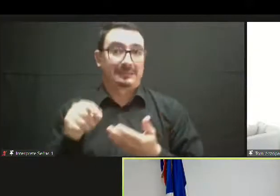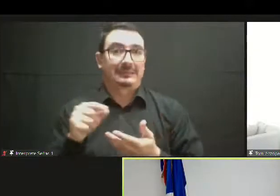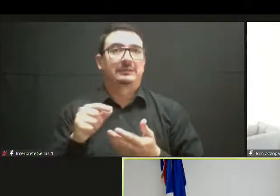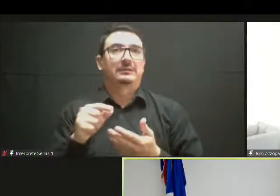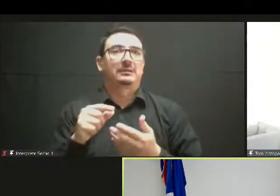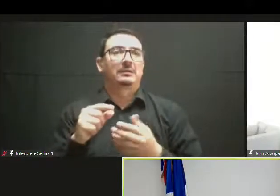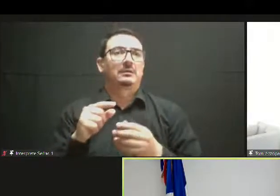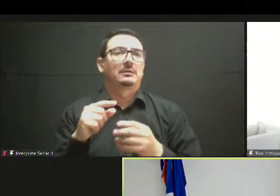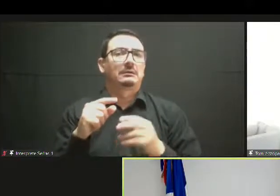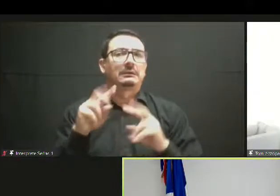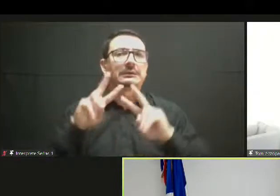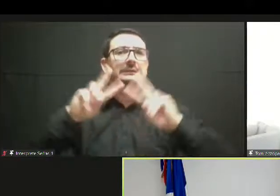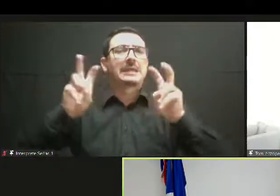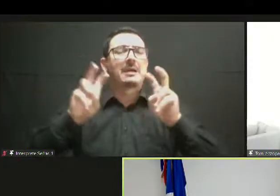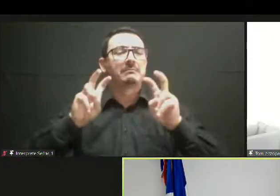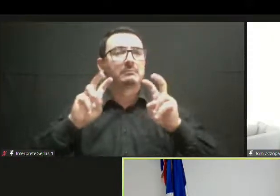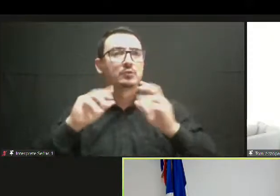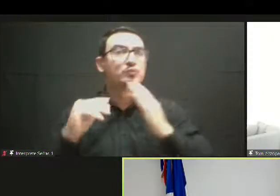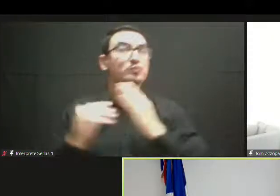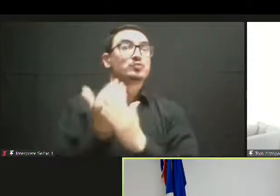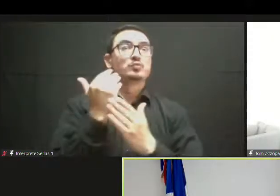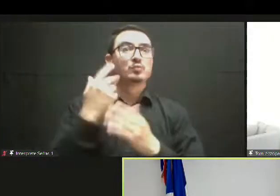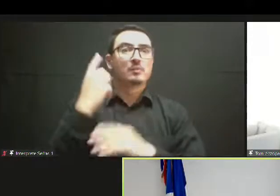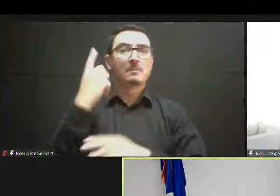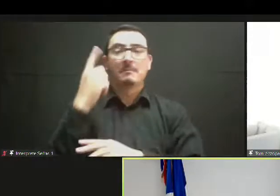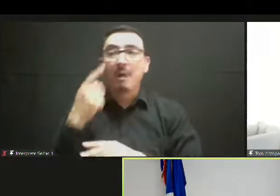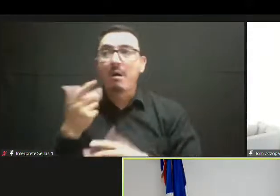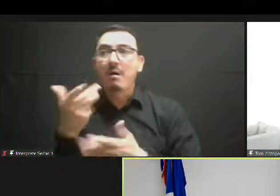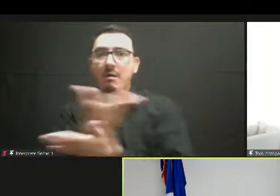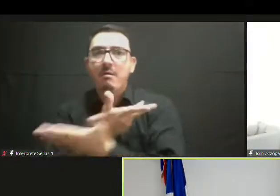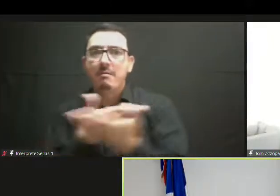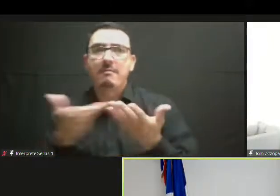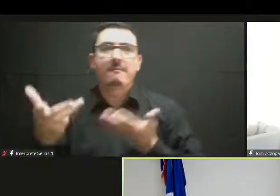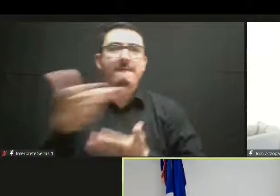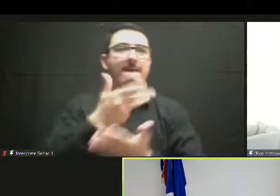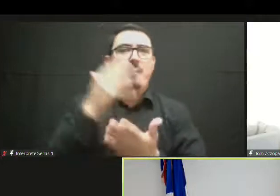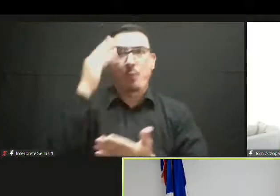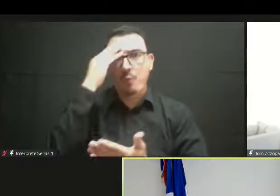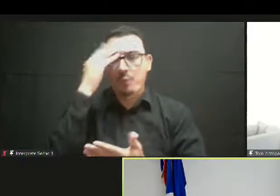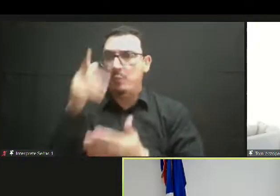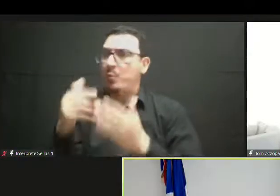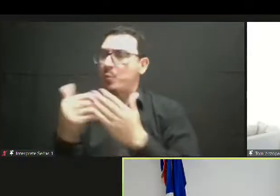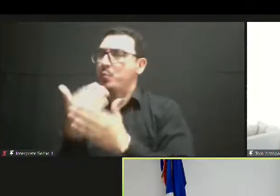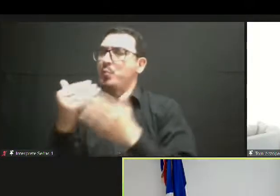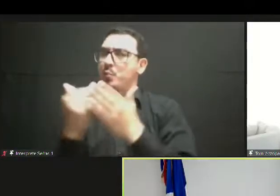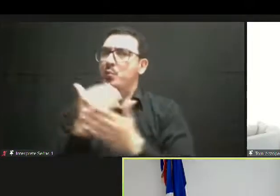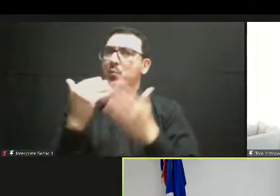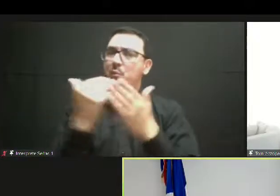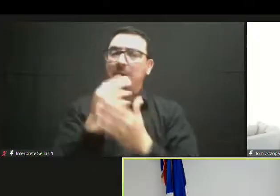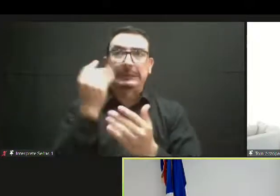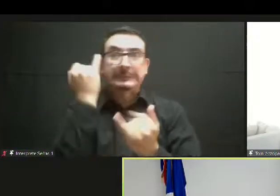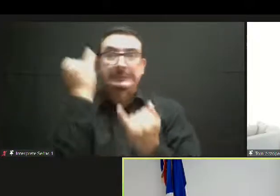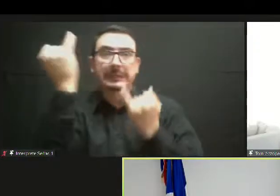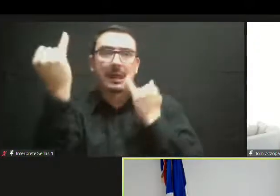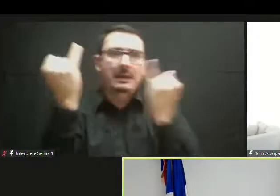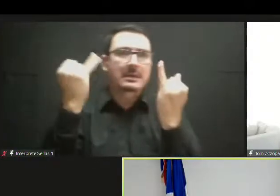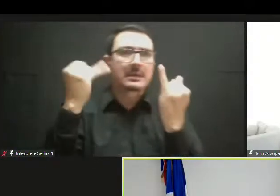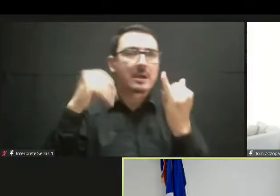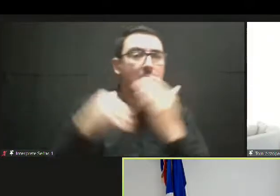servicios y su actualización constante para el reforzamiento del sistema del comercio de